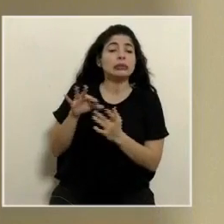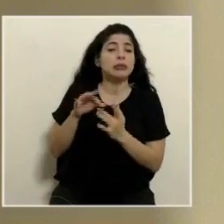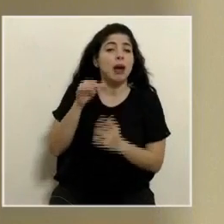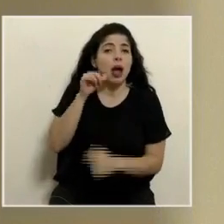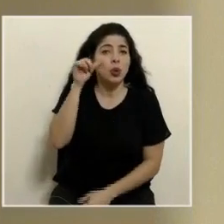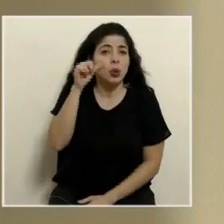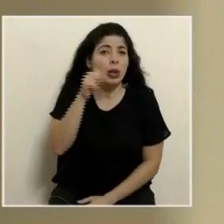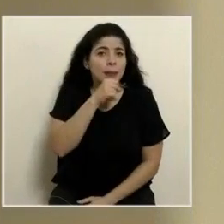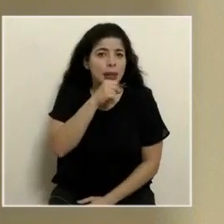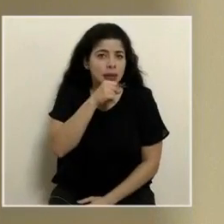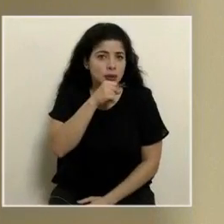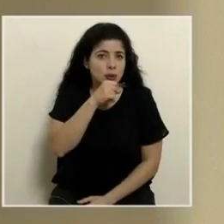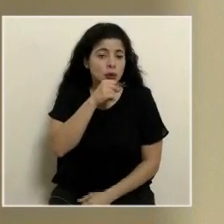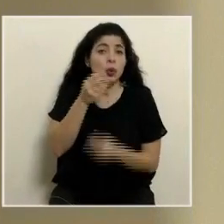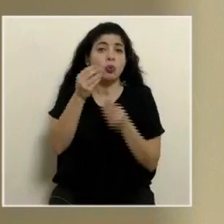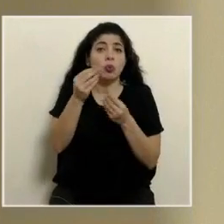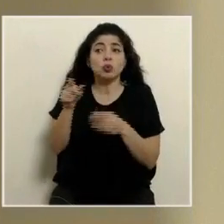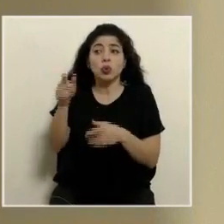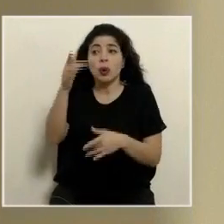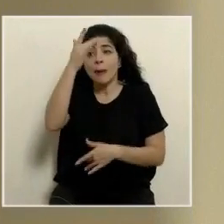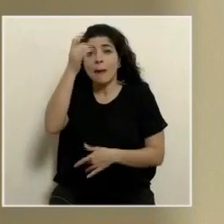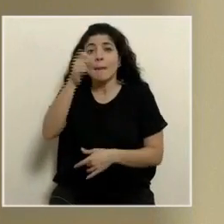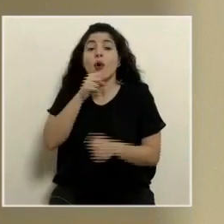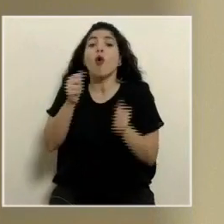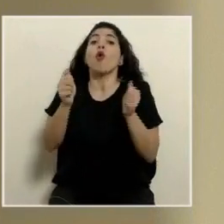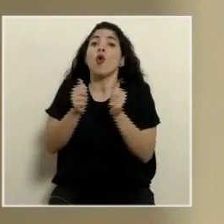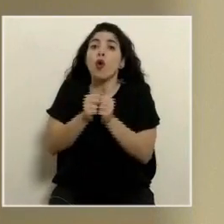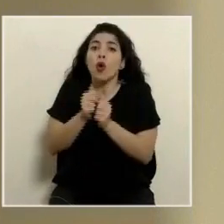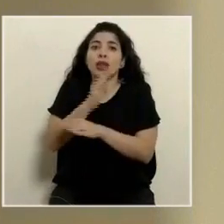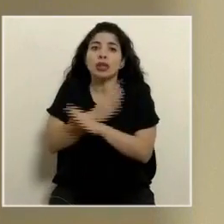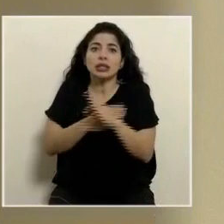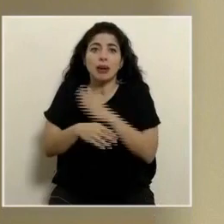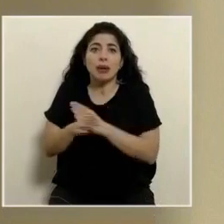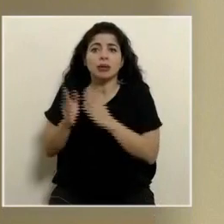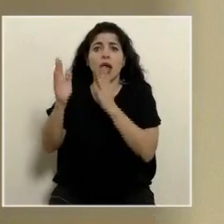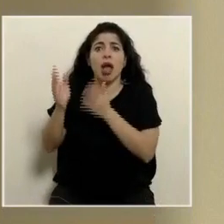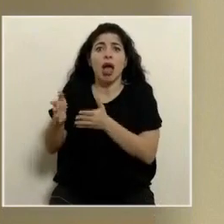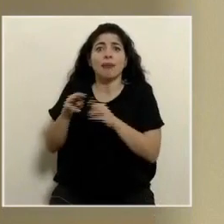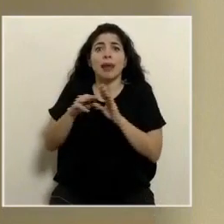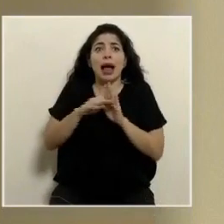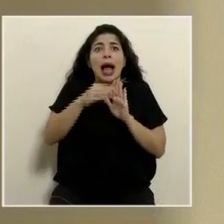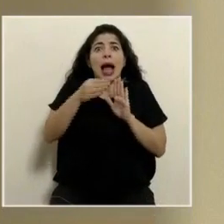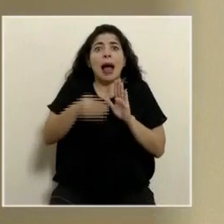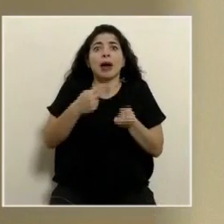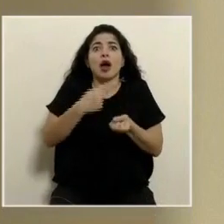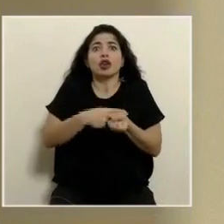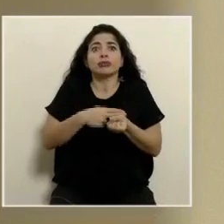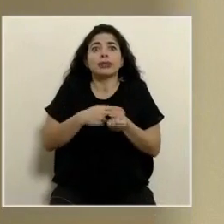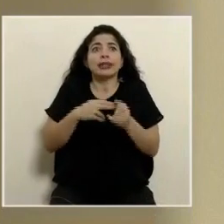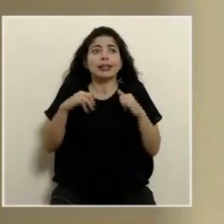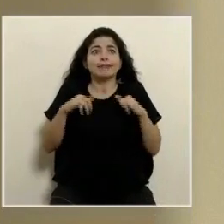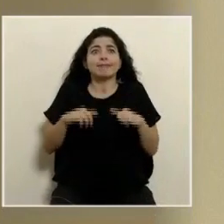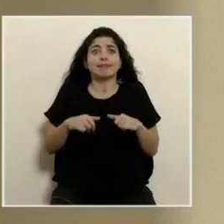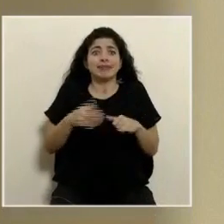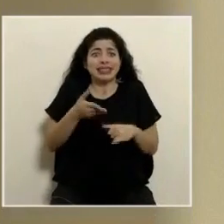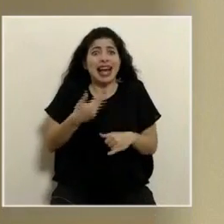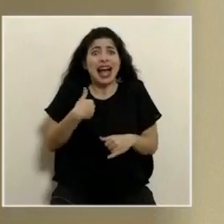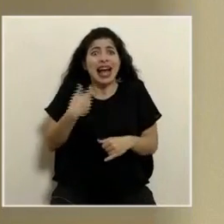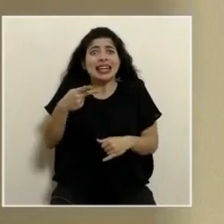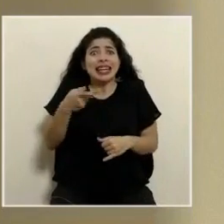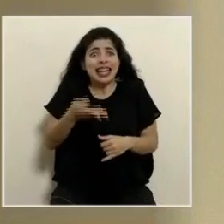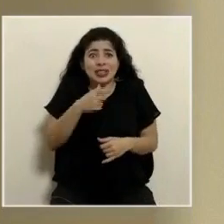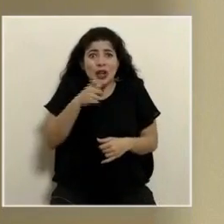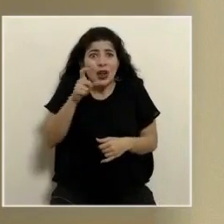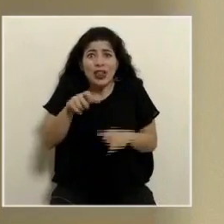adultos mayores, muchos de ellos con discapacidad, que están ocupando una cama hospitalaria, están en riesgo, no